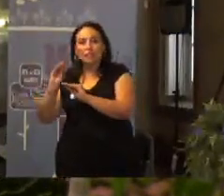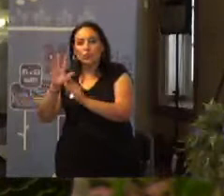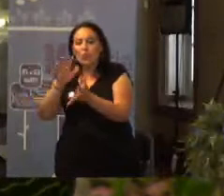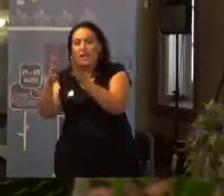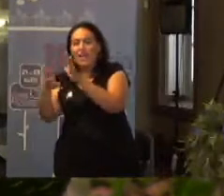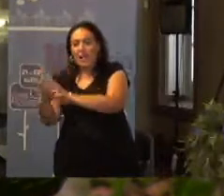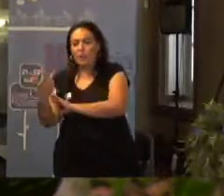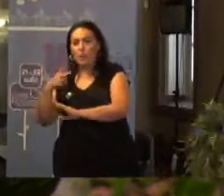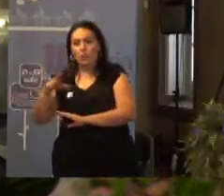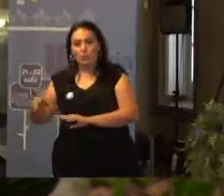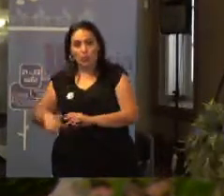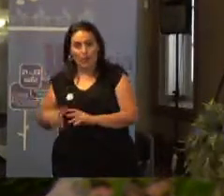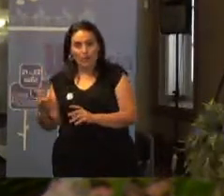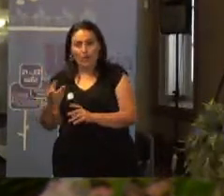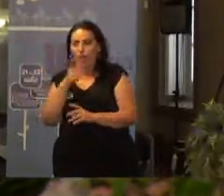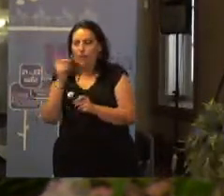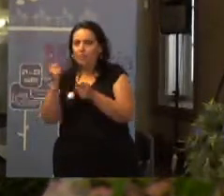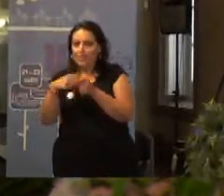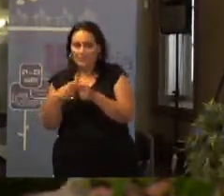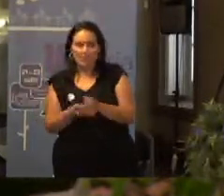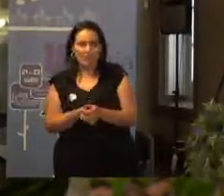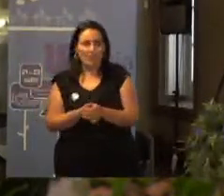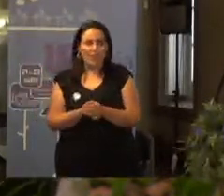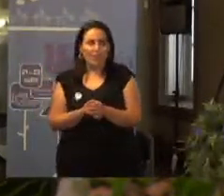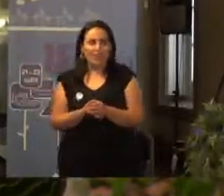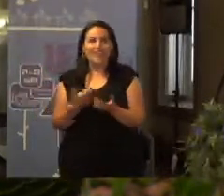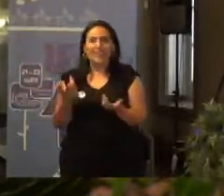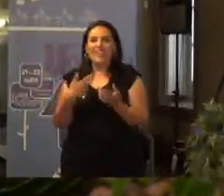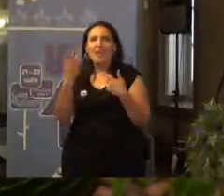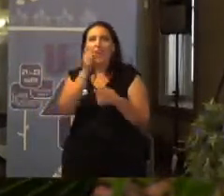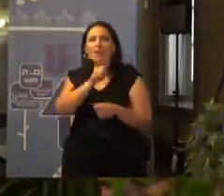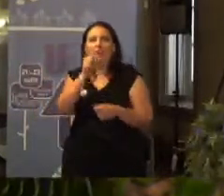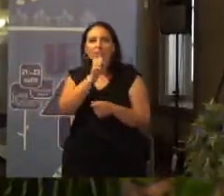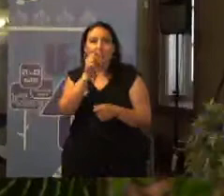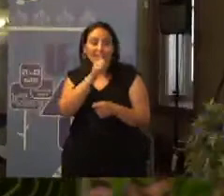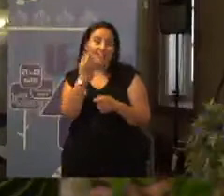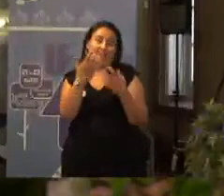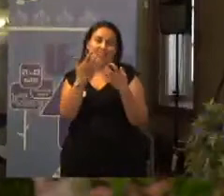país veciño. Como dicía, siniestro total, menos mal que nos queda Portugal.